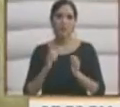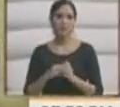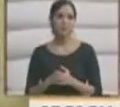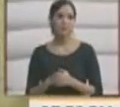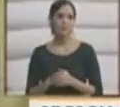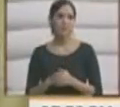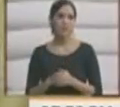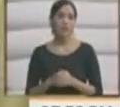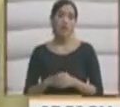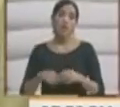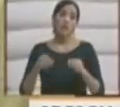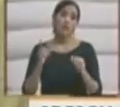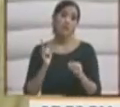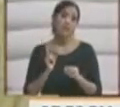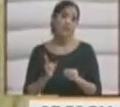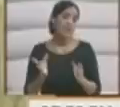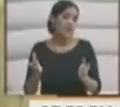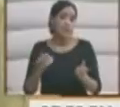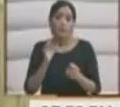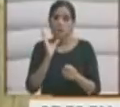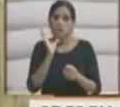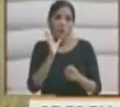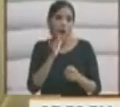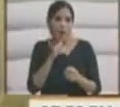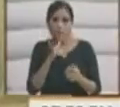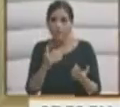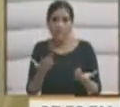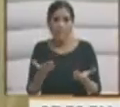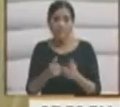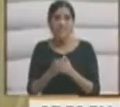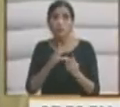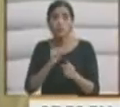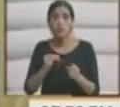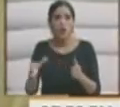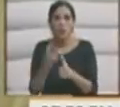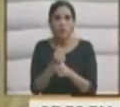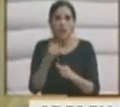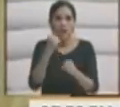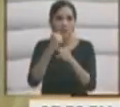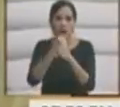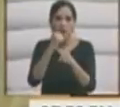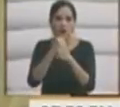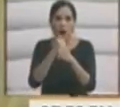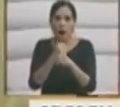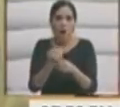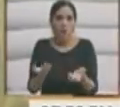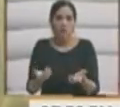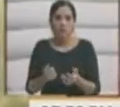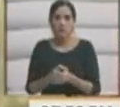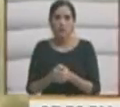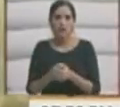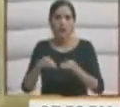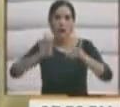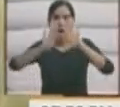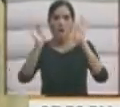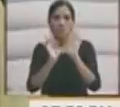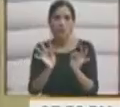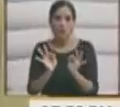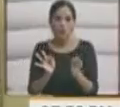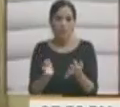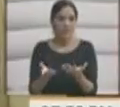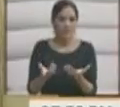a que no había, no conseguían el trabajo, pero, no conseguían la forma de